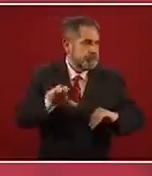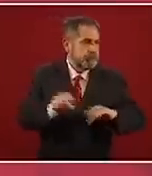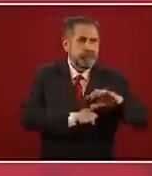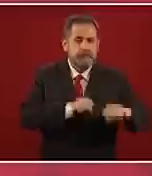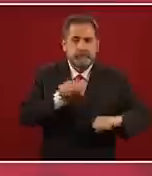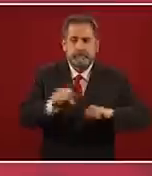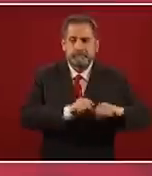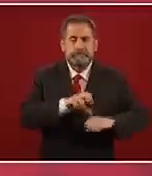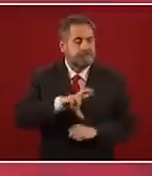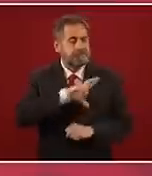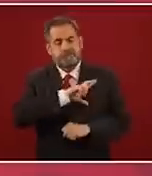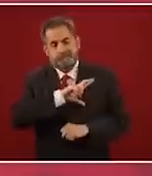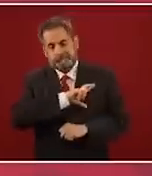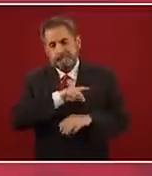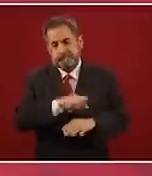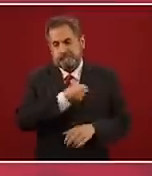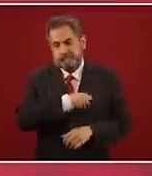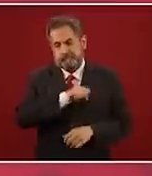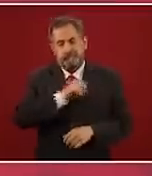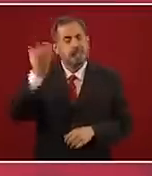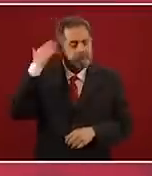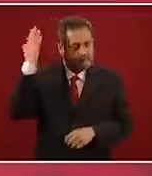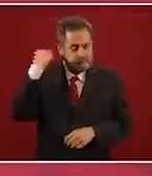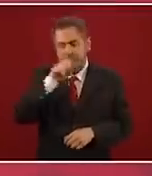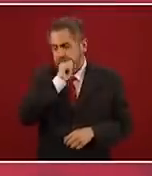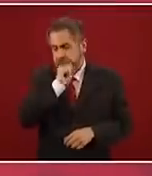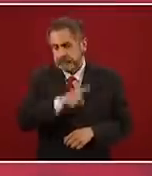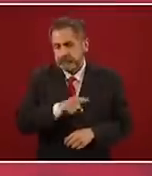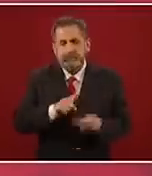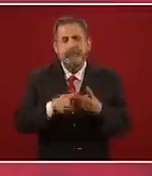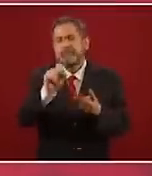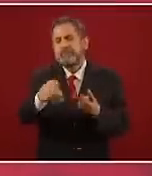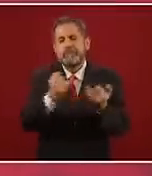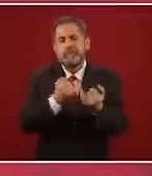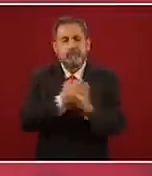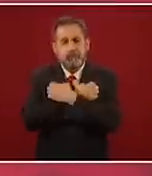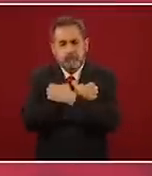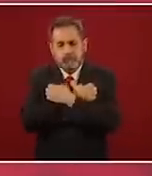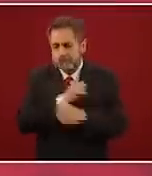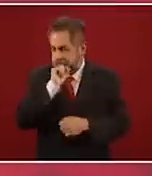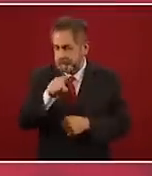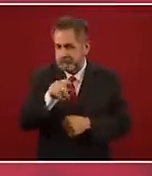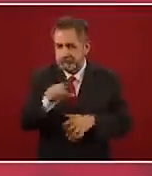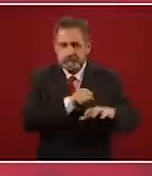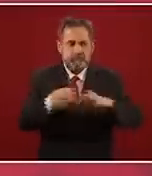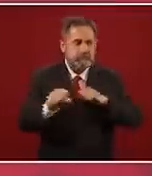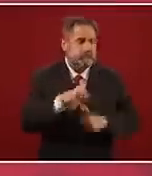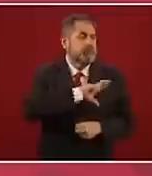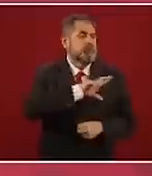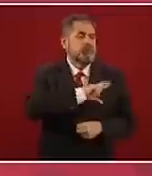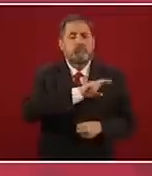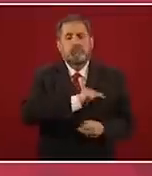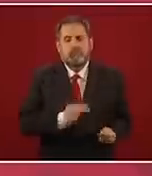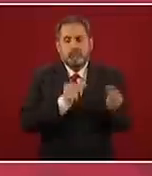de salud. Se hizo también en lo educativo y en otras áreas fue